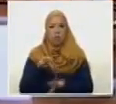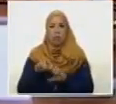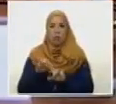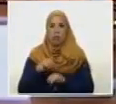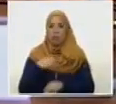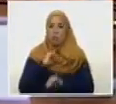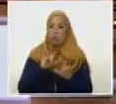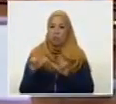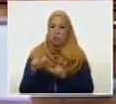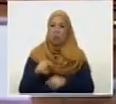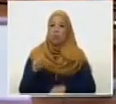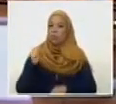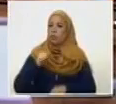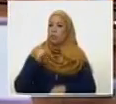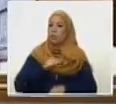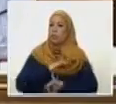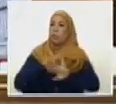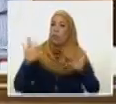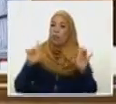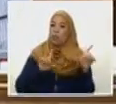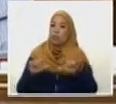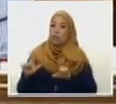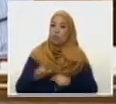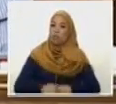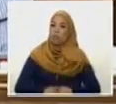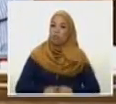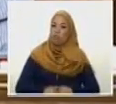es. Fidel también se va a cambiar para La Guaira.